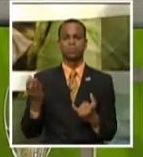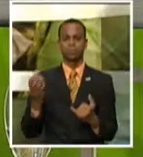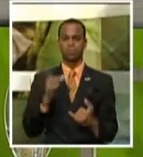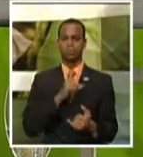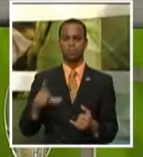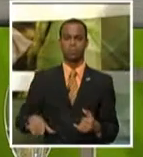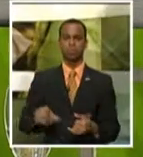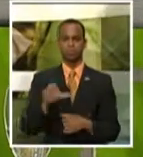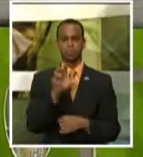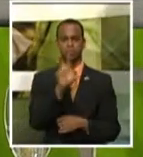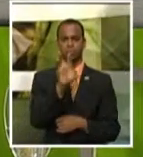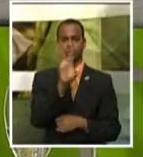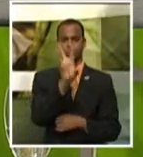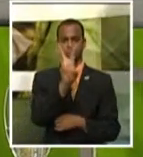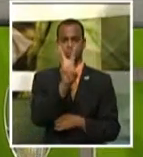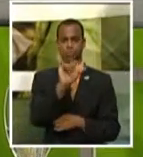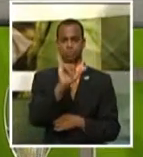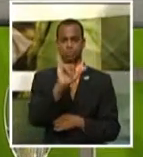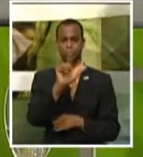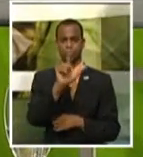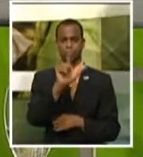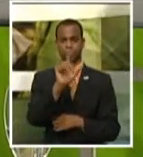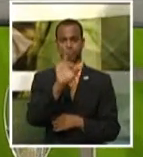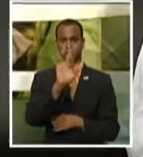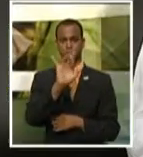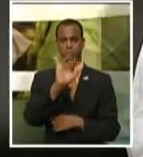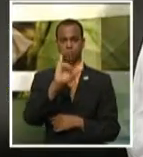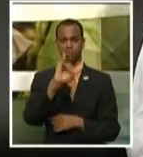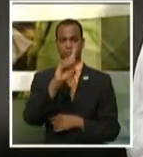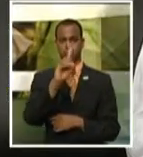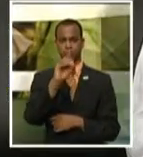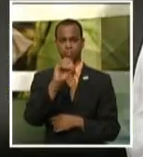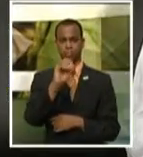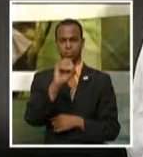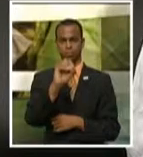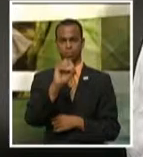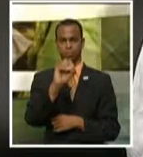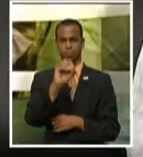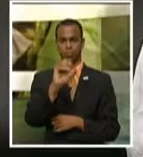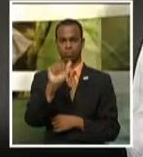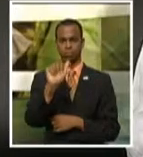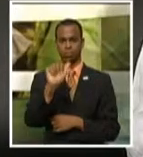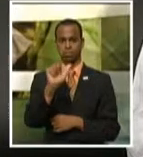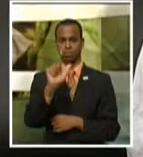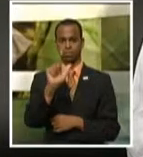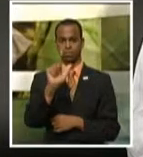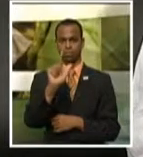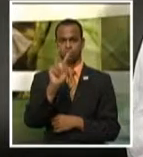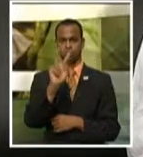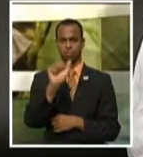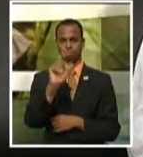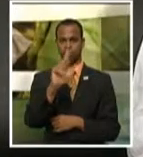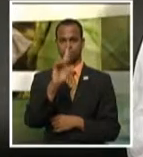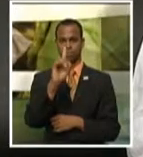señor Wilfrido Antonio Alvarado. Wilfrido Antonio Alvarado